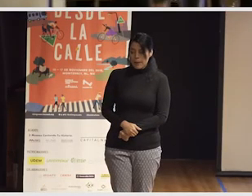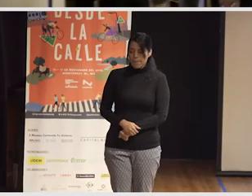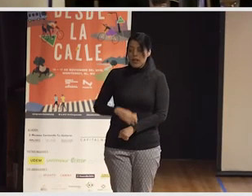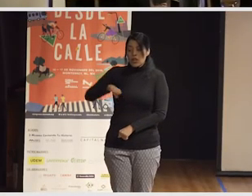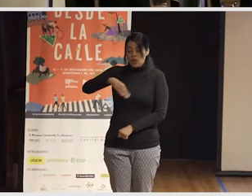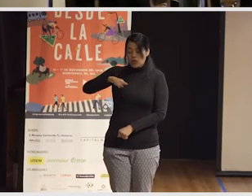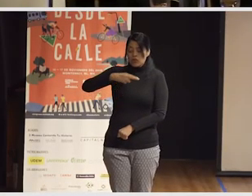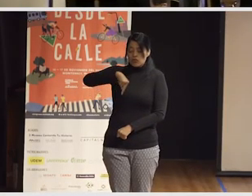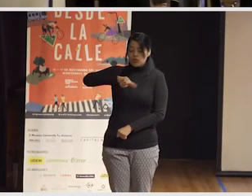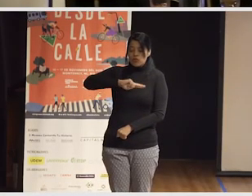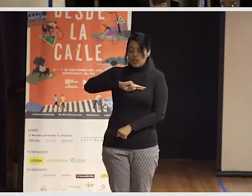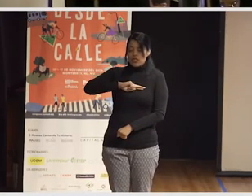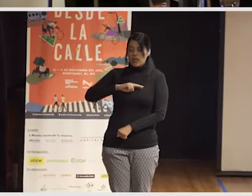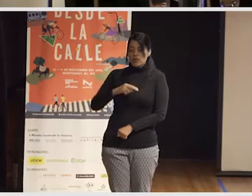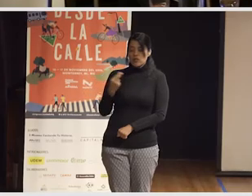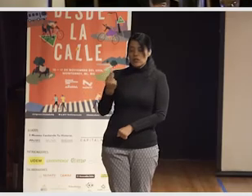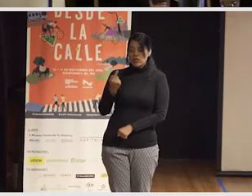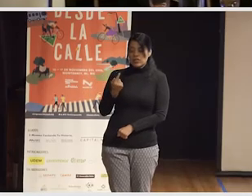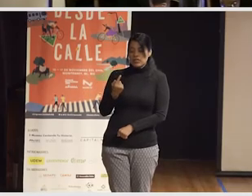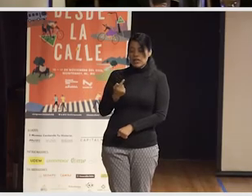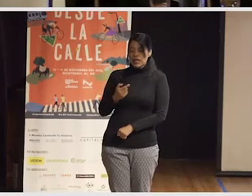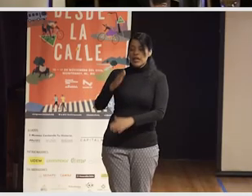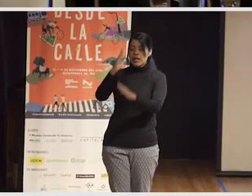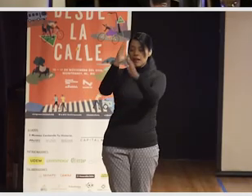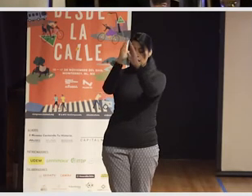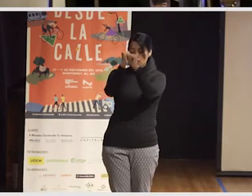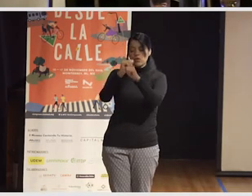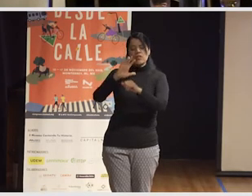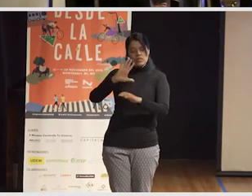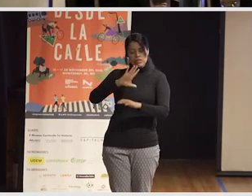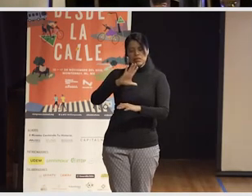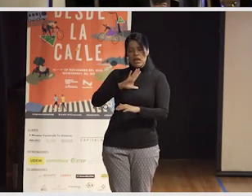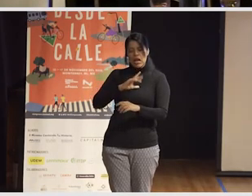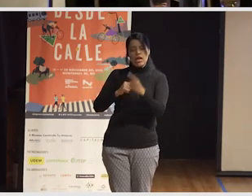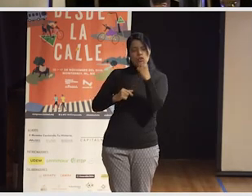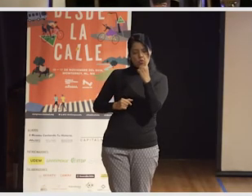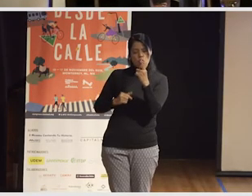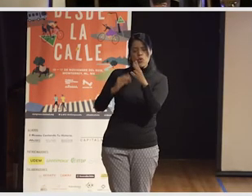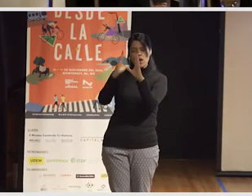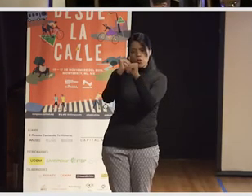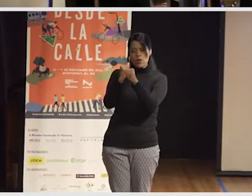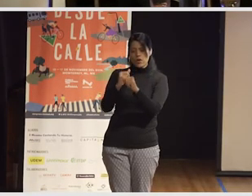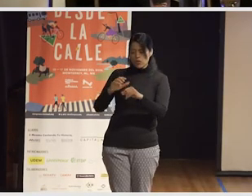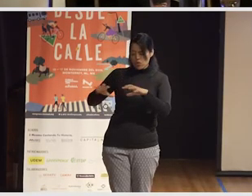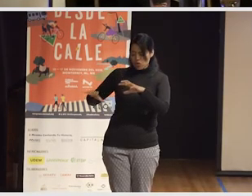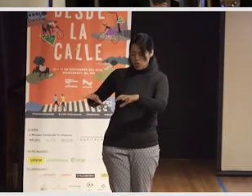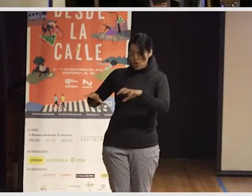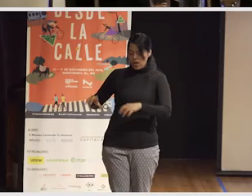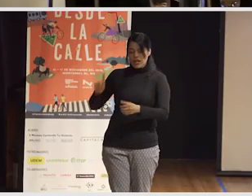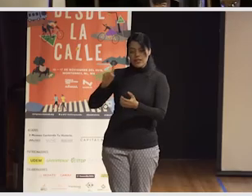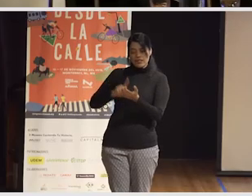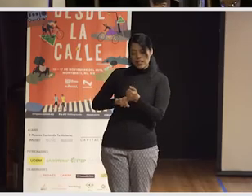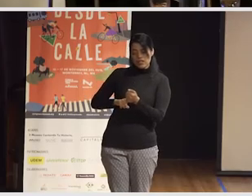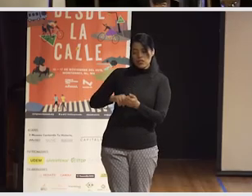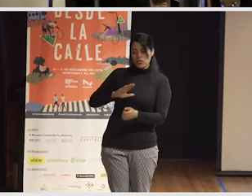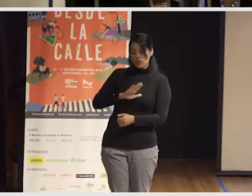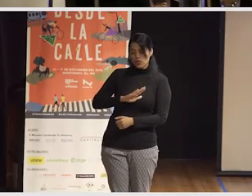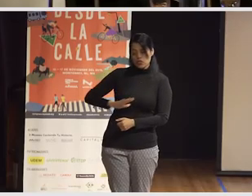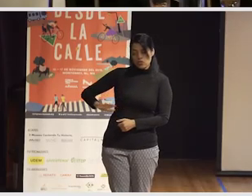buscaríamos es que si pudiéramos generar acuerdos ya se hizo un acuerdo intermunicipal un poquito como